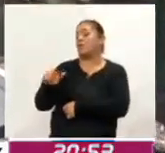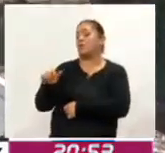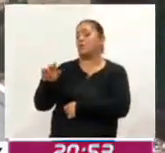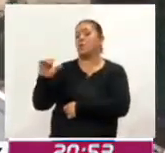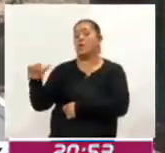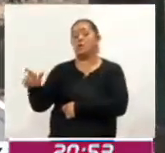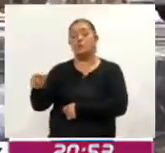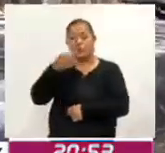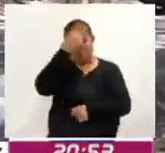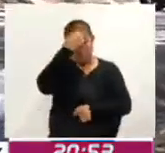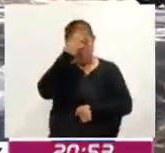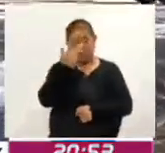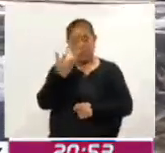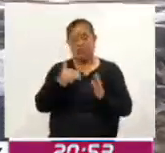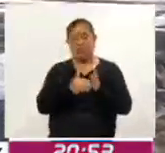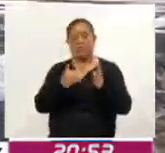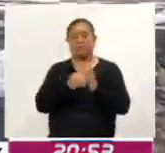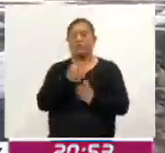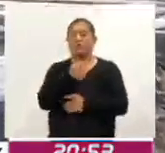invirtieron 8.115.774